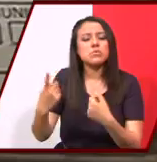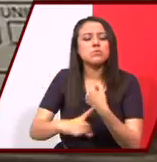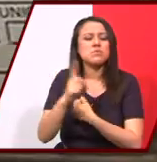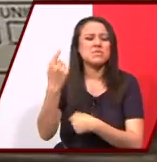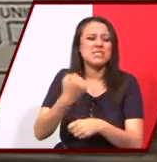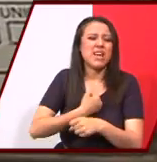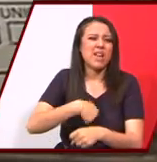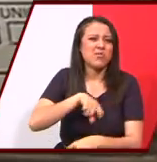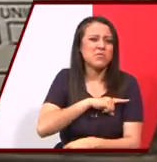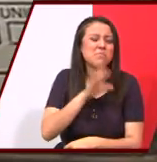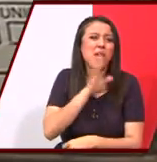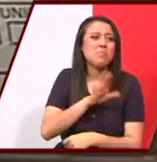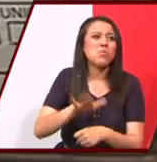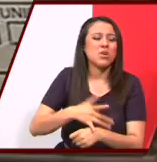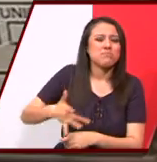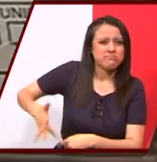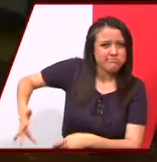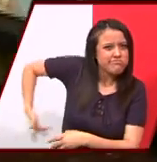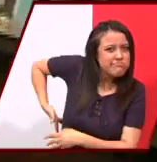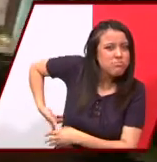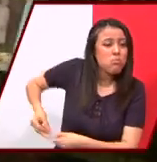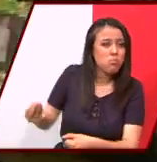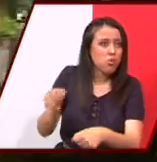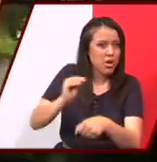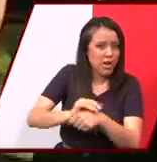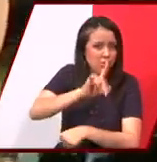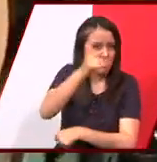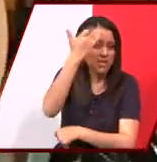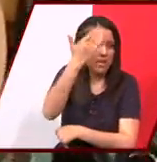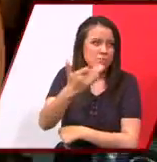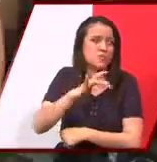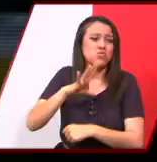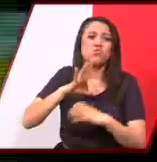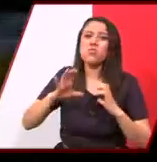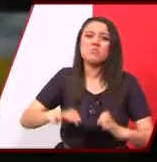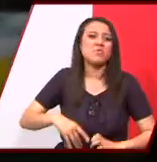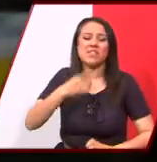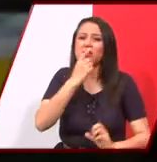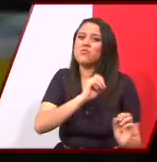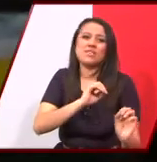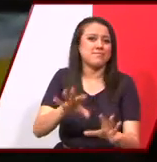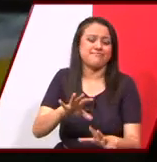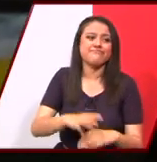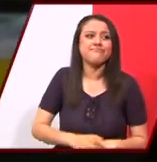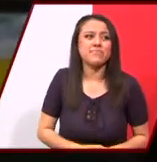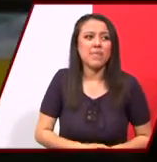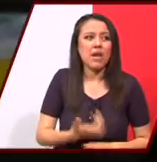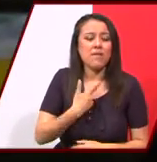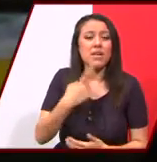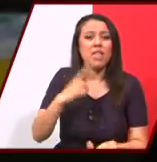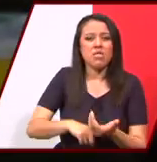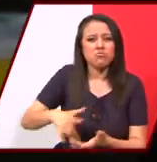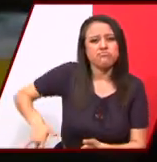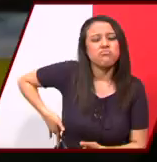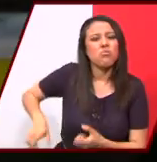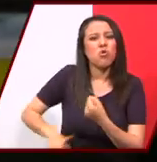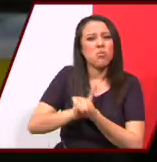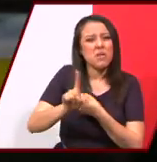de salud, ya que el riñón que lograron trasplantarle después de un tiempo su organismo lo rechazó. Me detectaron insuficiencia renal